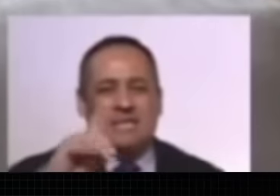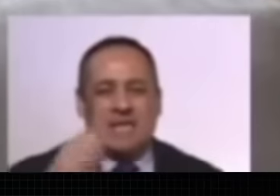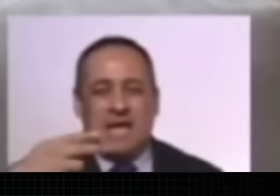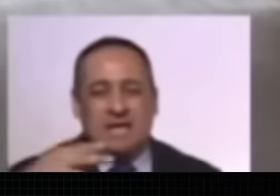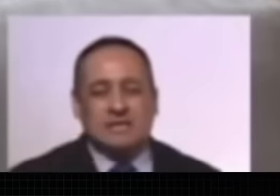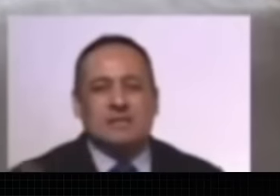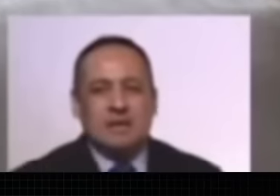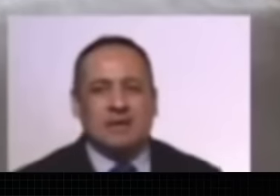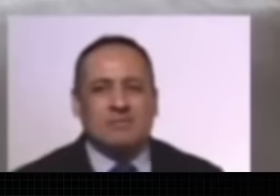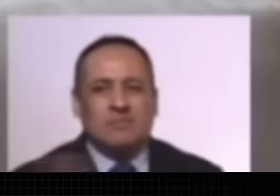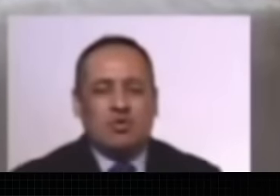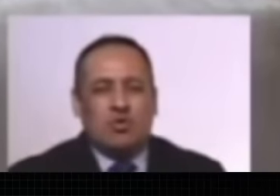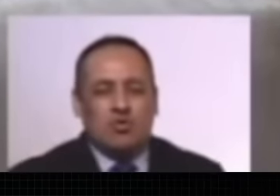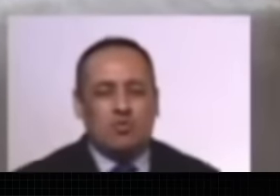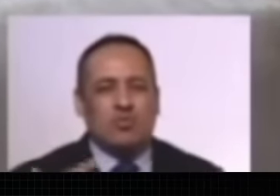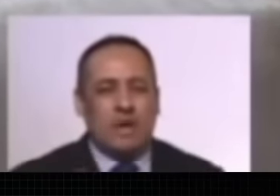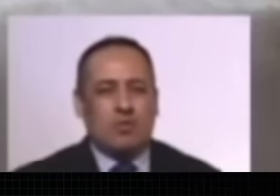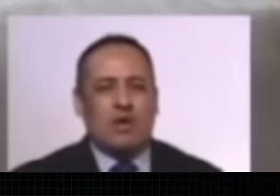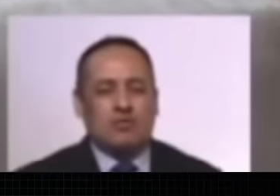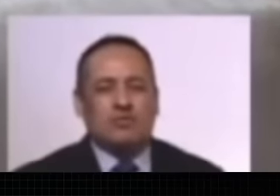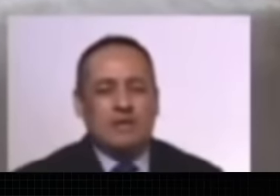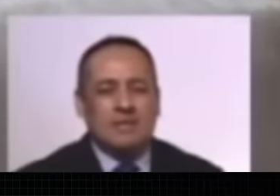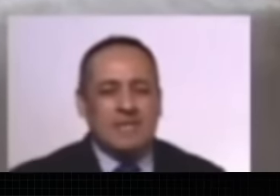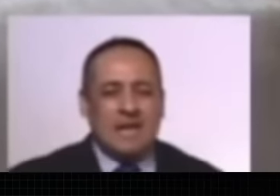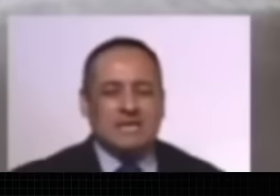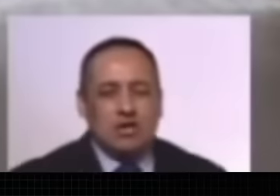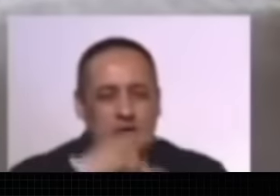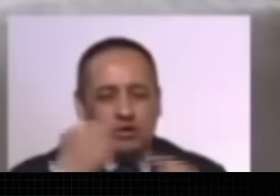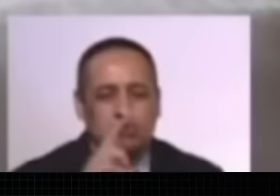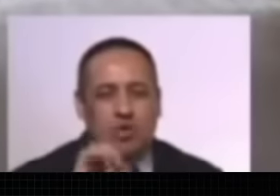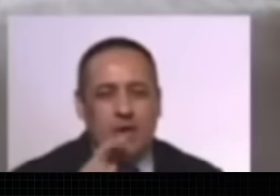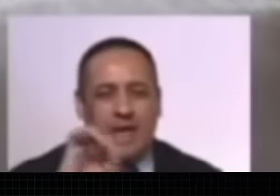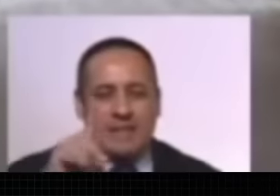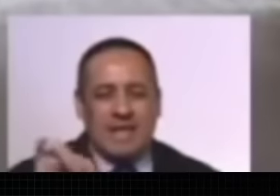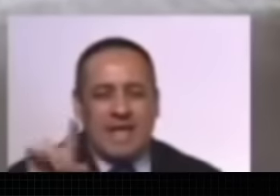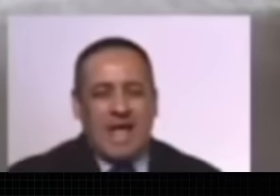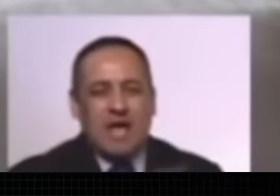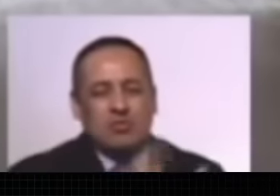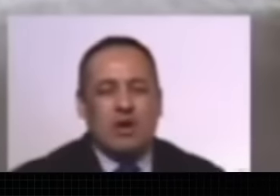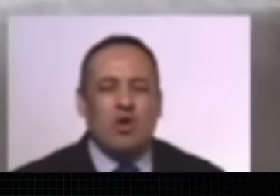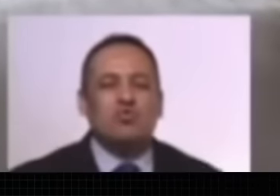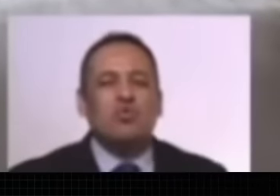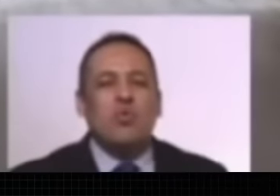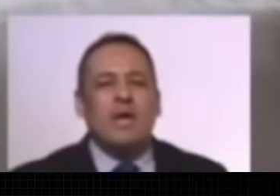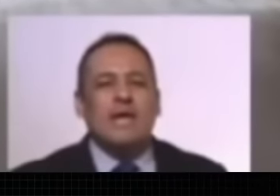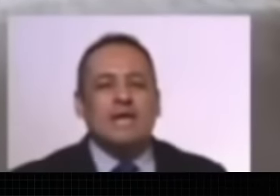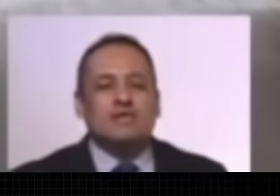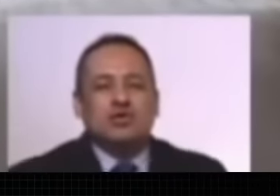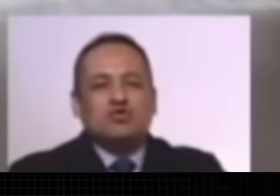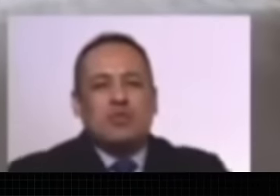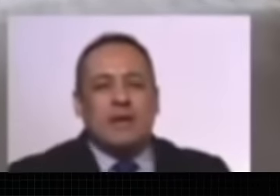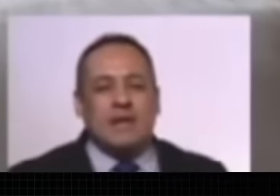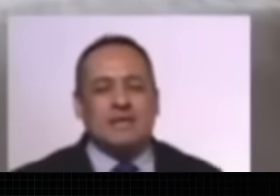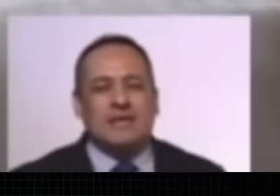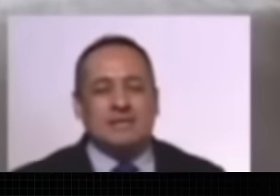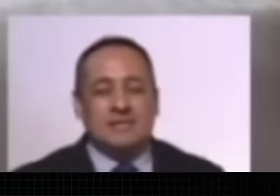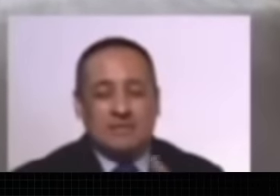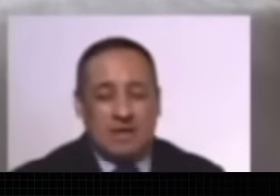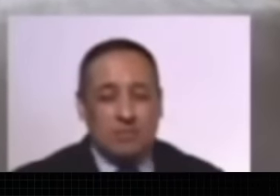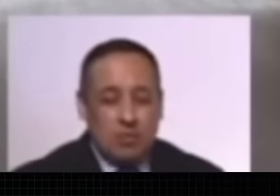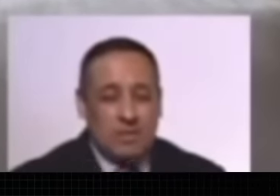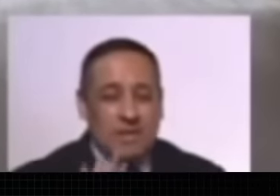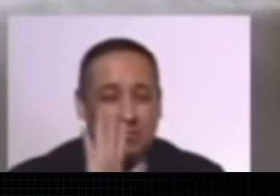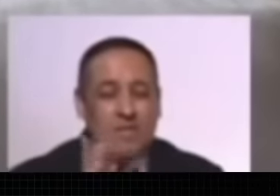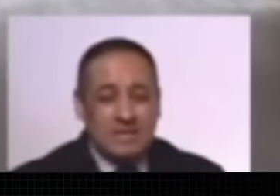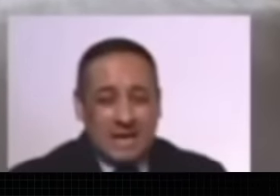se suma a la plancha de abogados de la señora Zoraida, vulnerando nuestra soberanía. Queda demostrado